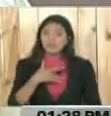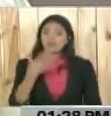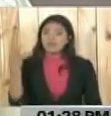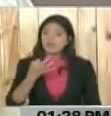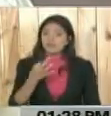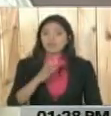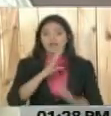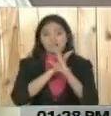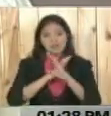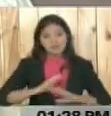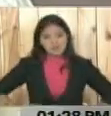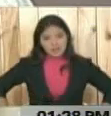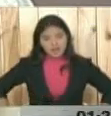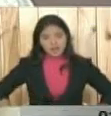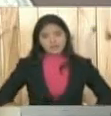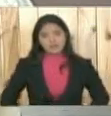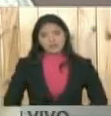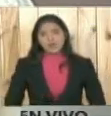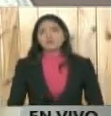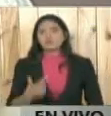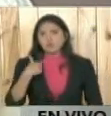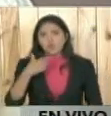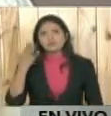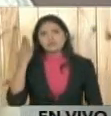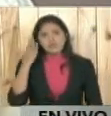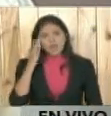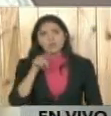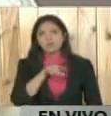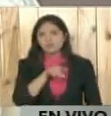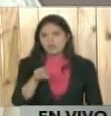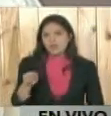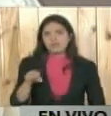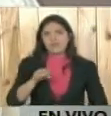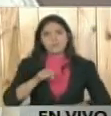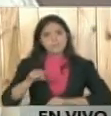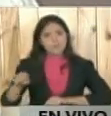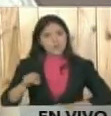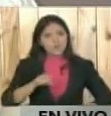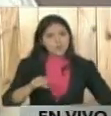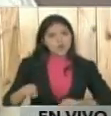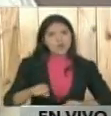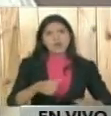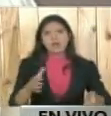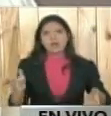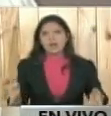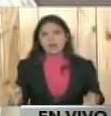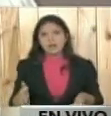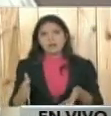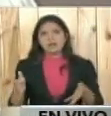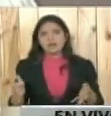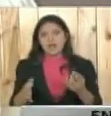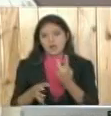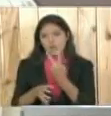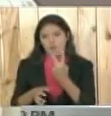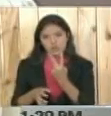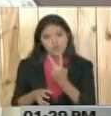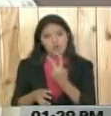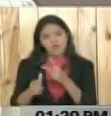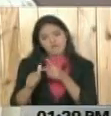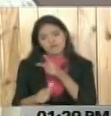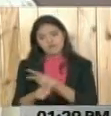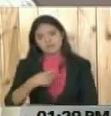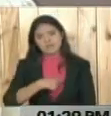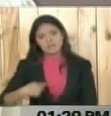profundamente cristiano, que sé que es lo que mueve a Daniel y a ti,